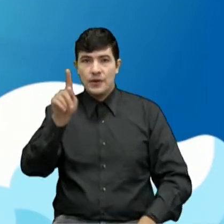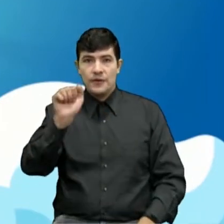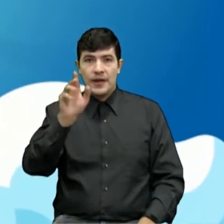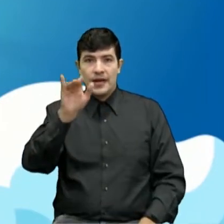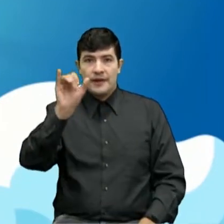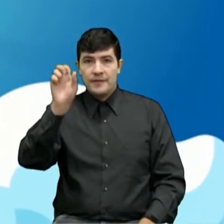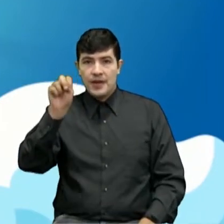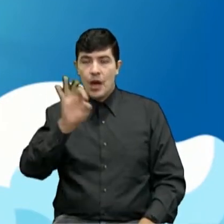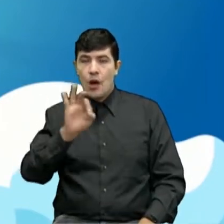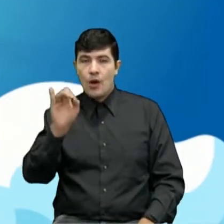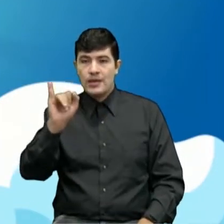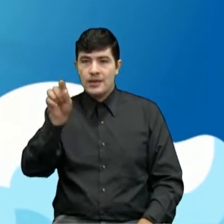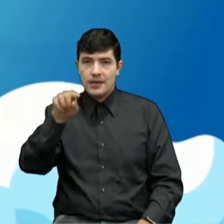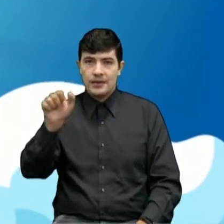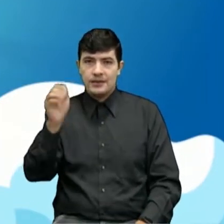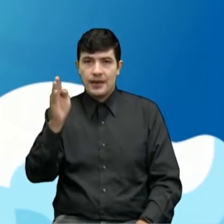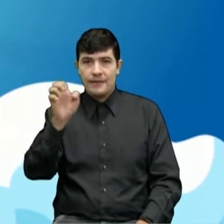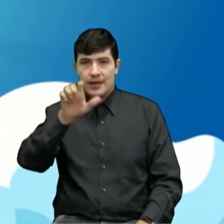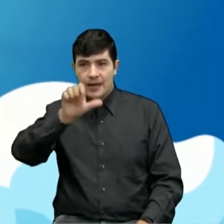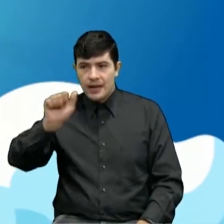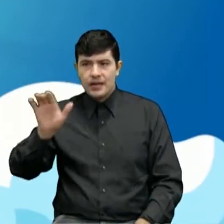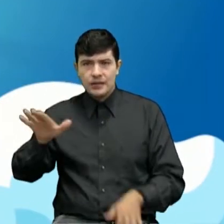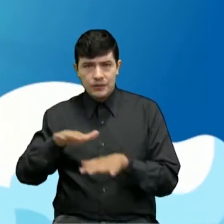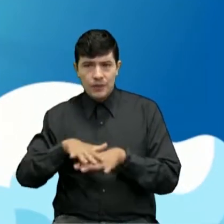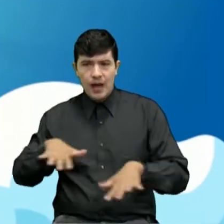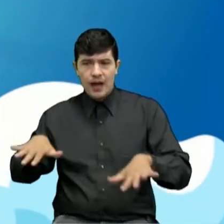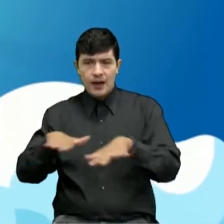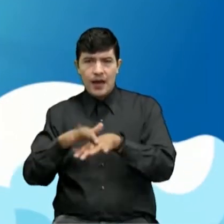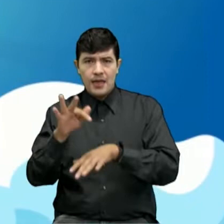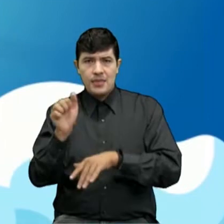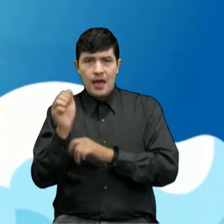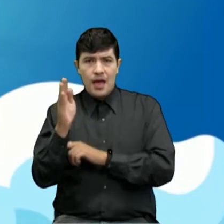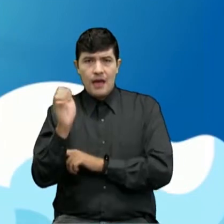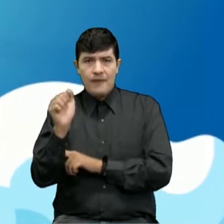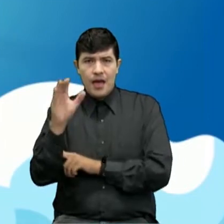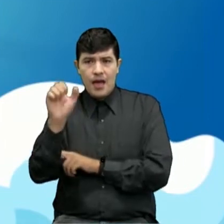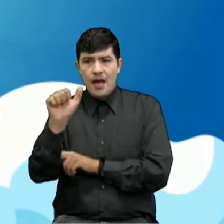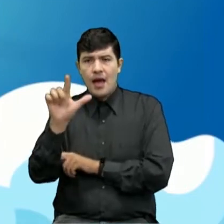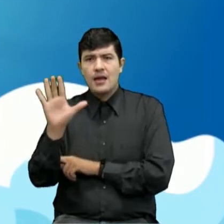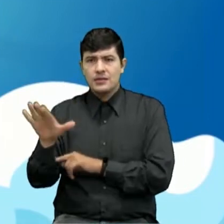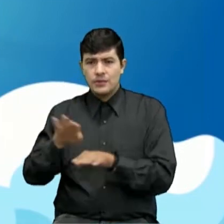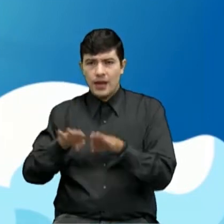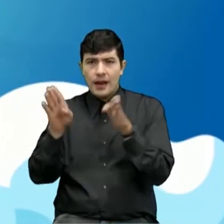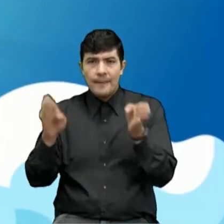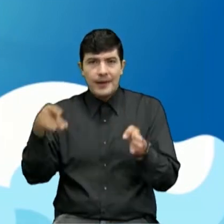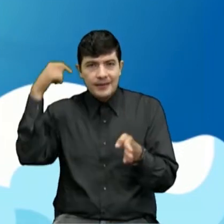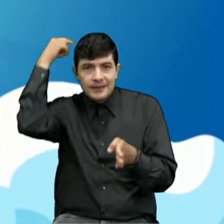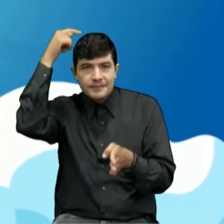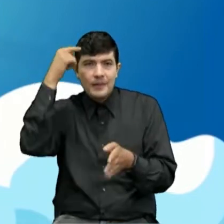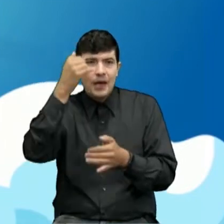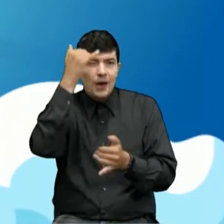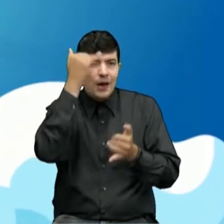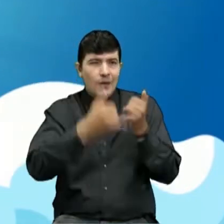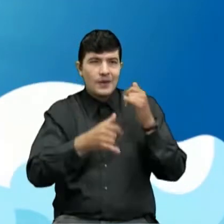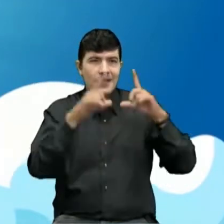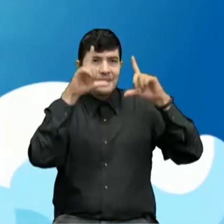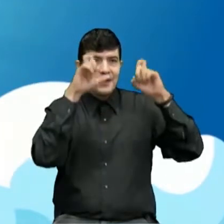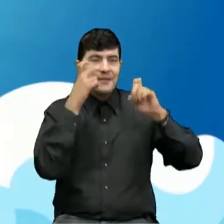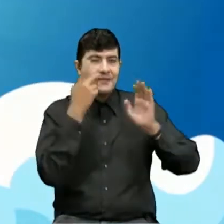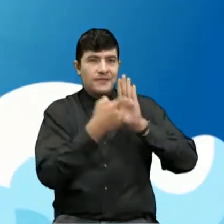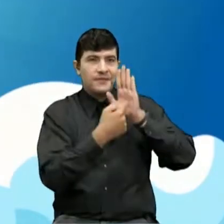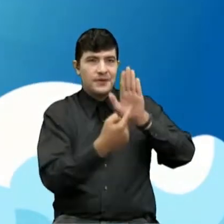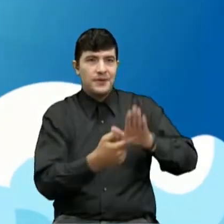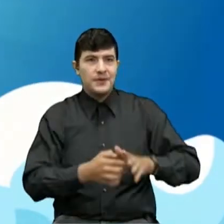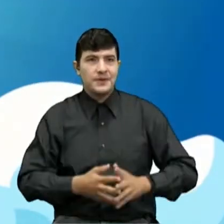a Isabela desde la vereda El Tabacal en la Mesa de los Santos, muy bien. Y la última fotico que tenemos por